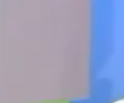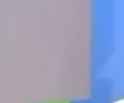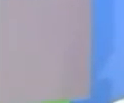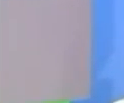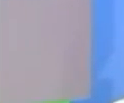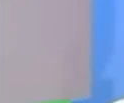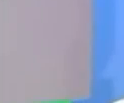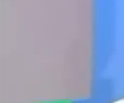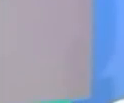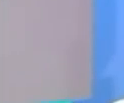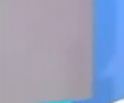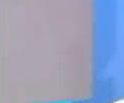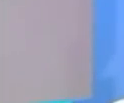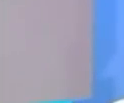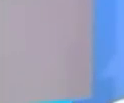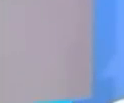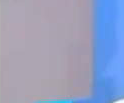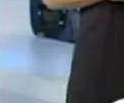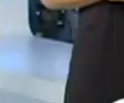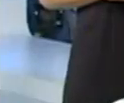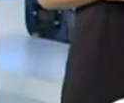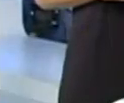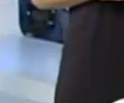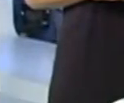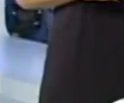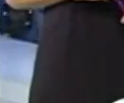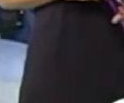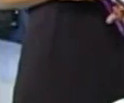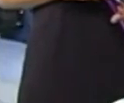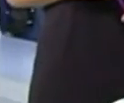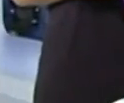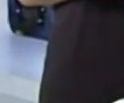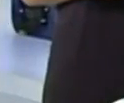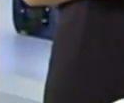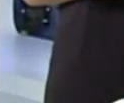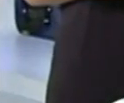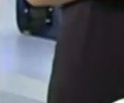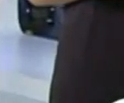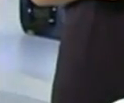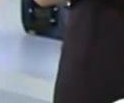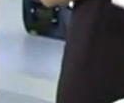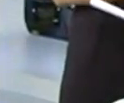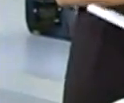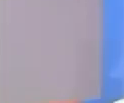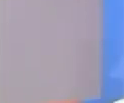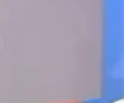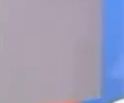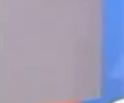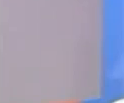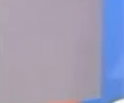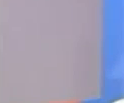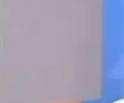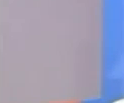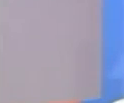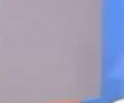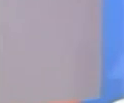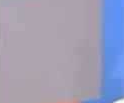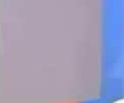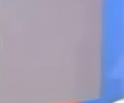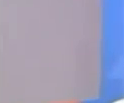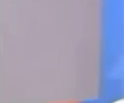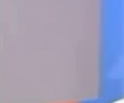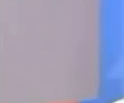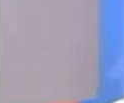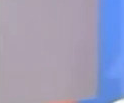cocción por el aumento del gas se va a ver traducido en aumento de precio. ¿Qué es lo que le pasa hoy a las empresas? Es que no tienen margen para aumentar